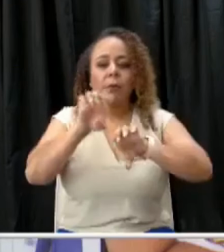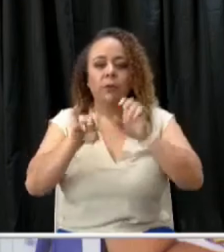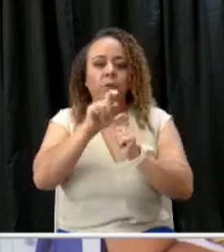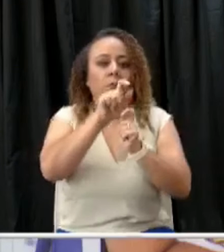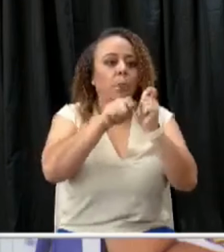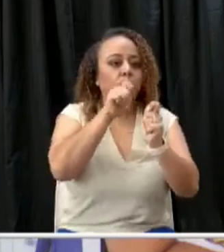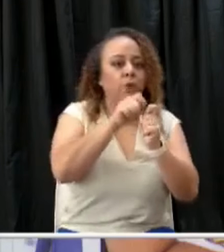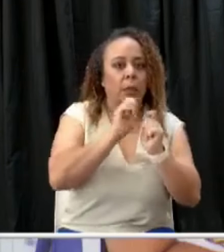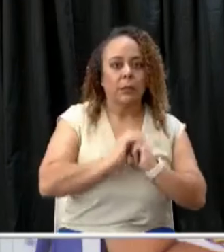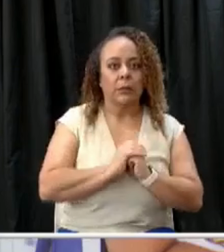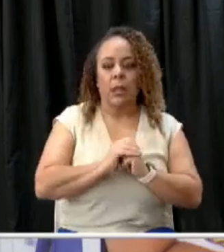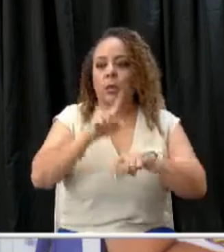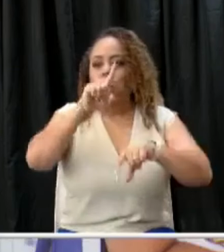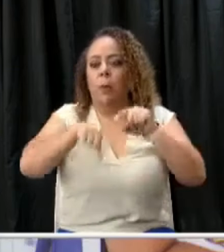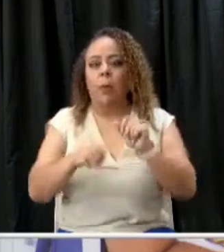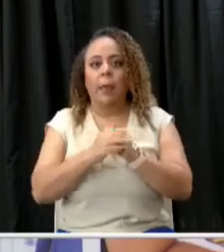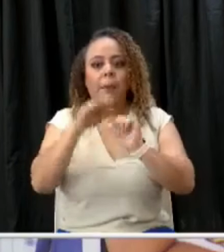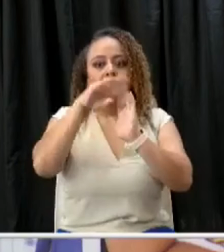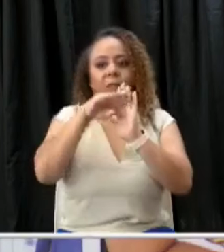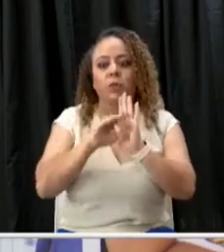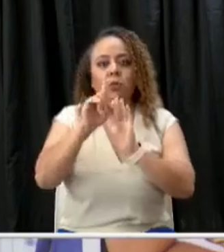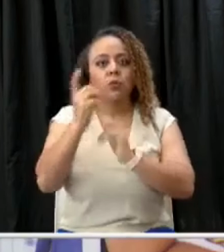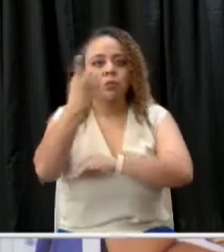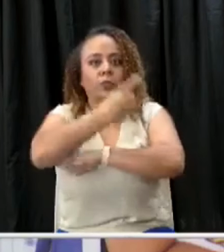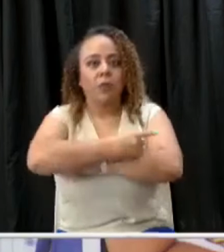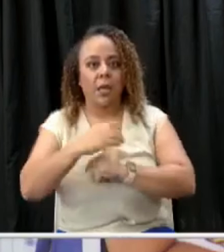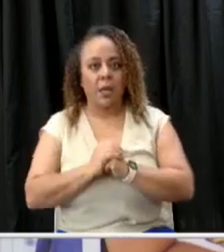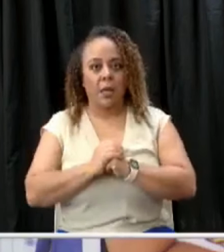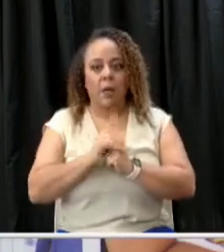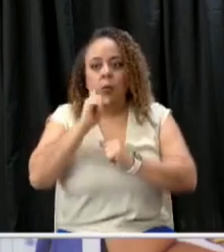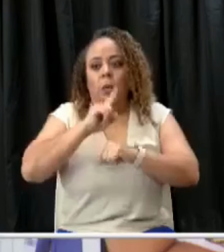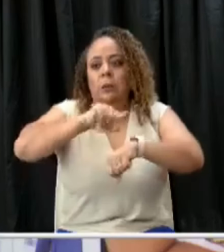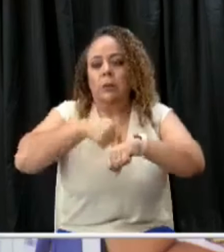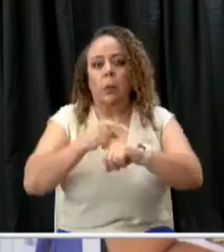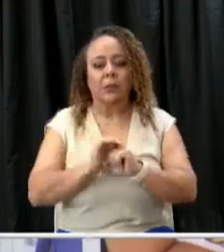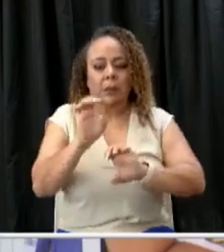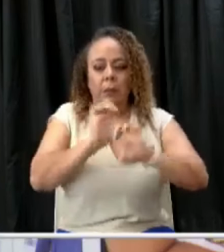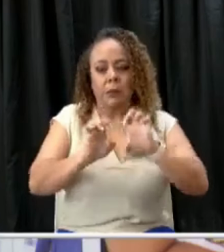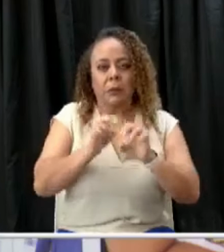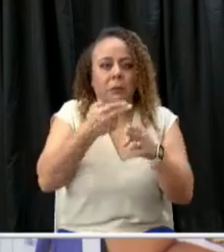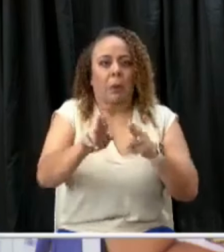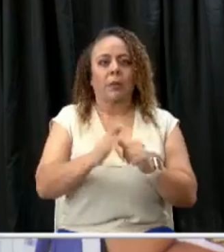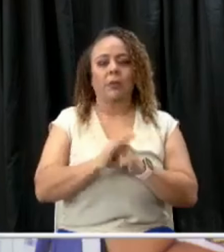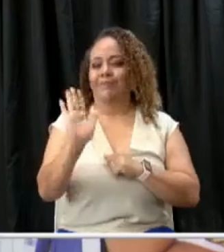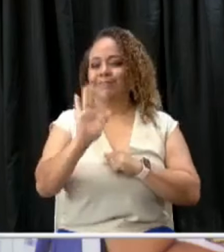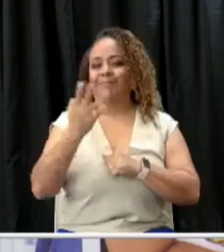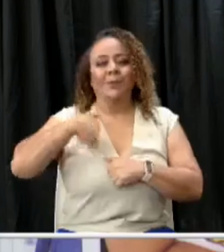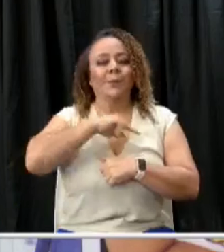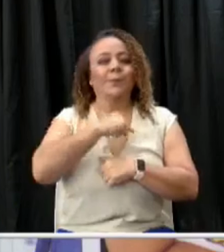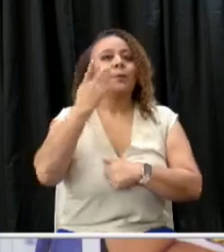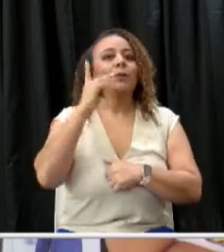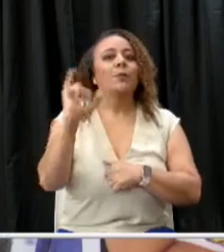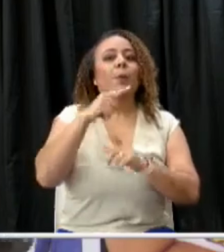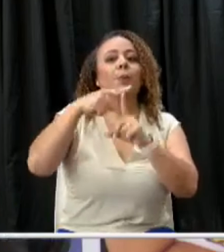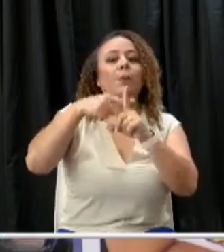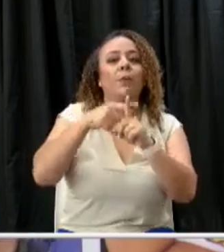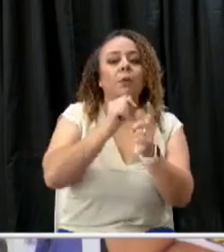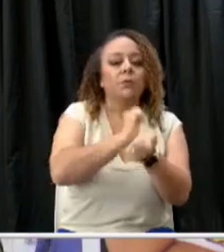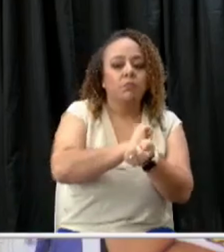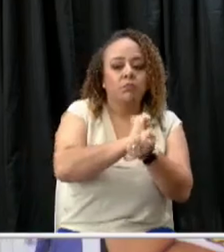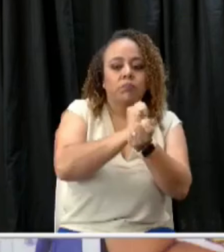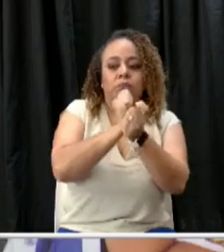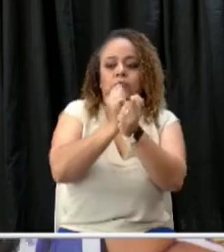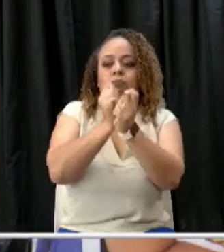puntuales, no pueden ser mediciones de un día durante unas horas. Nosotros hemos visto cómo las temperaturas están